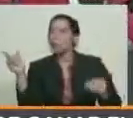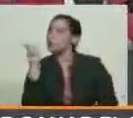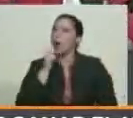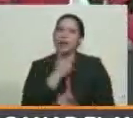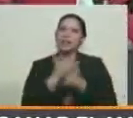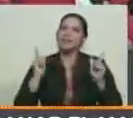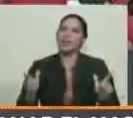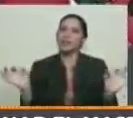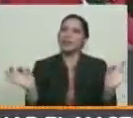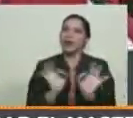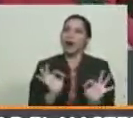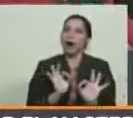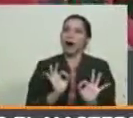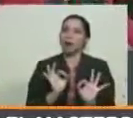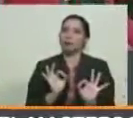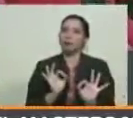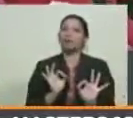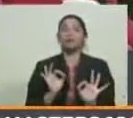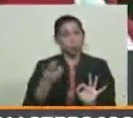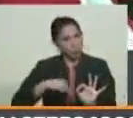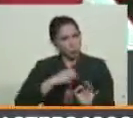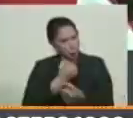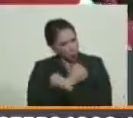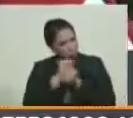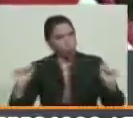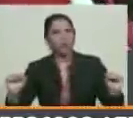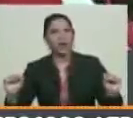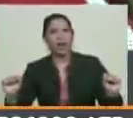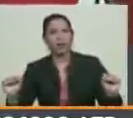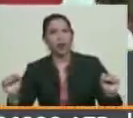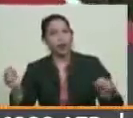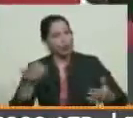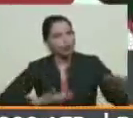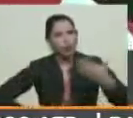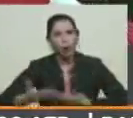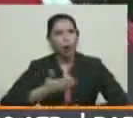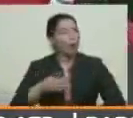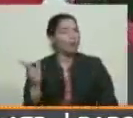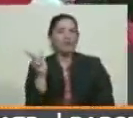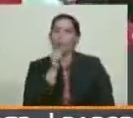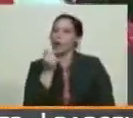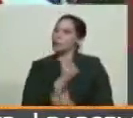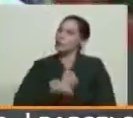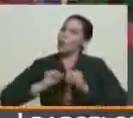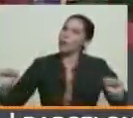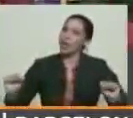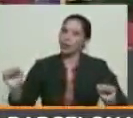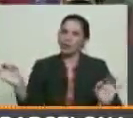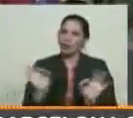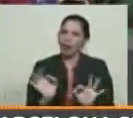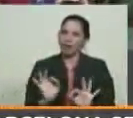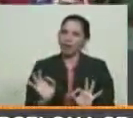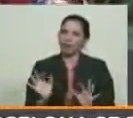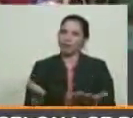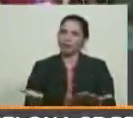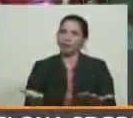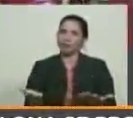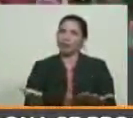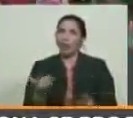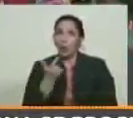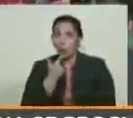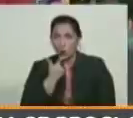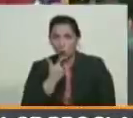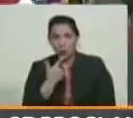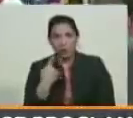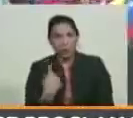nadie. O somos soberanos todos o no somos soberanos, no es soberano nadie. Y lo dijo nuestra